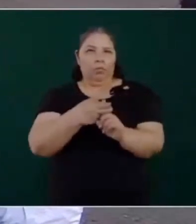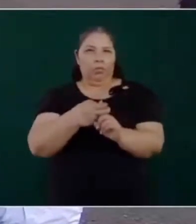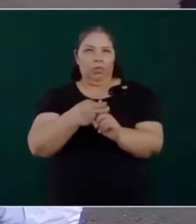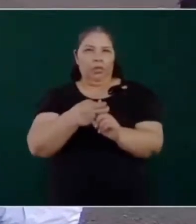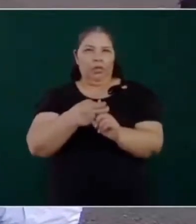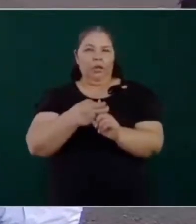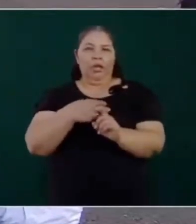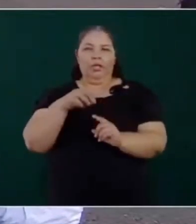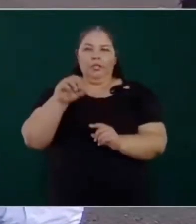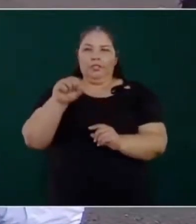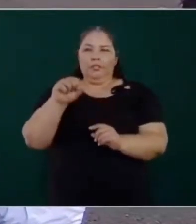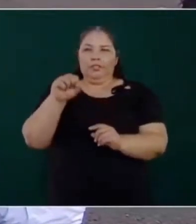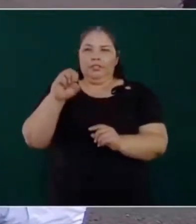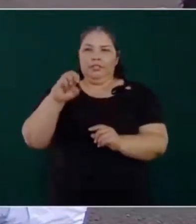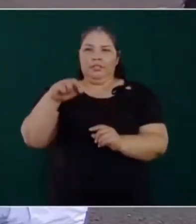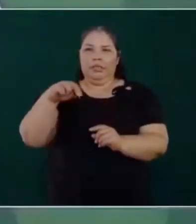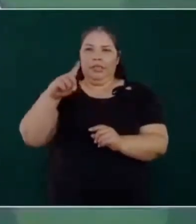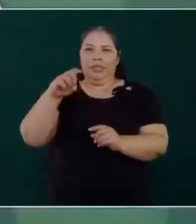Senderos,